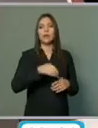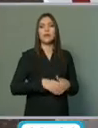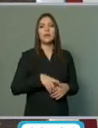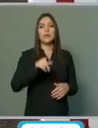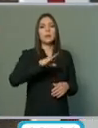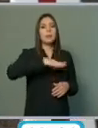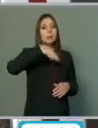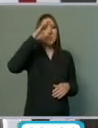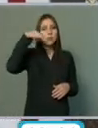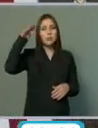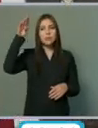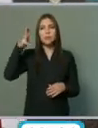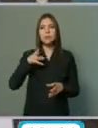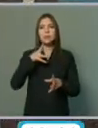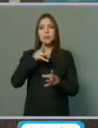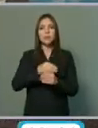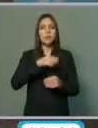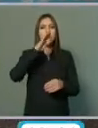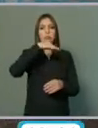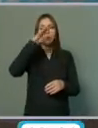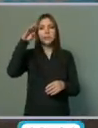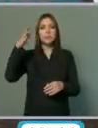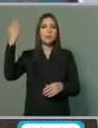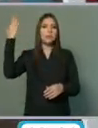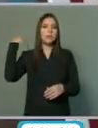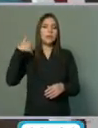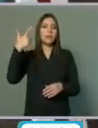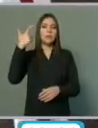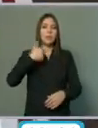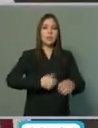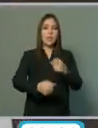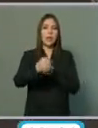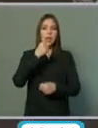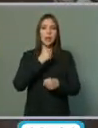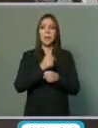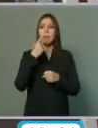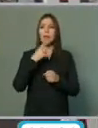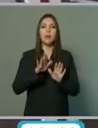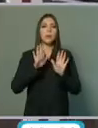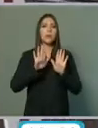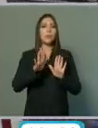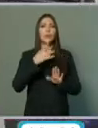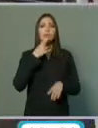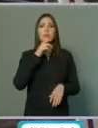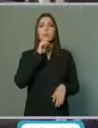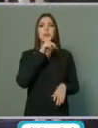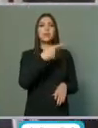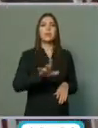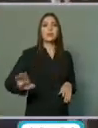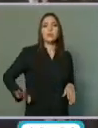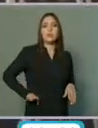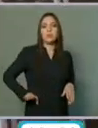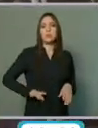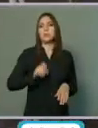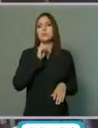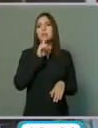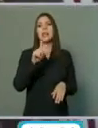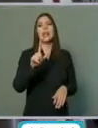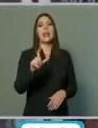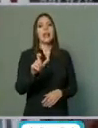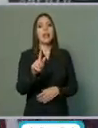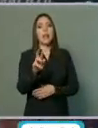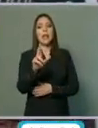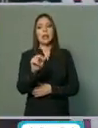pintadita y va de Sí, nuevo. se le hizo una remodelación hace como unos 7 años, pero conservando el mismo estilo todavía. El tipo de letra. La letra,